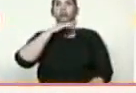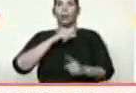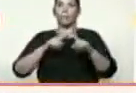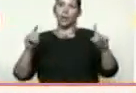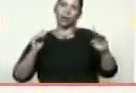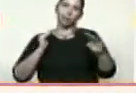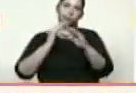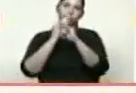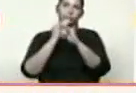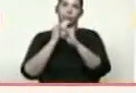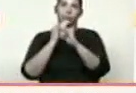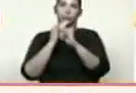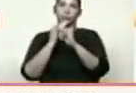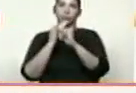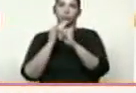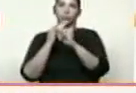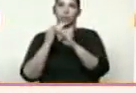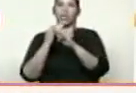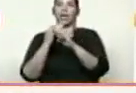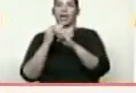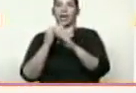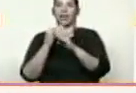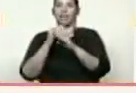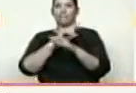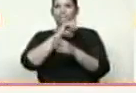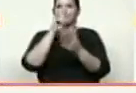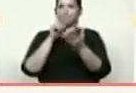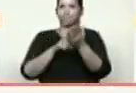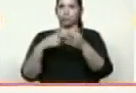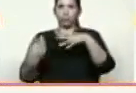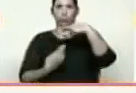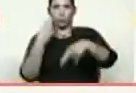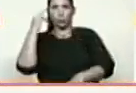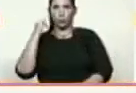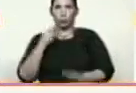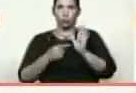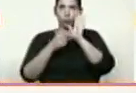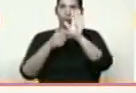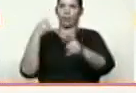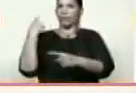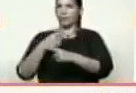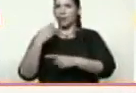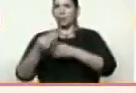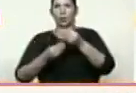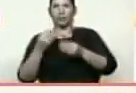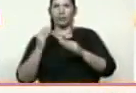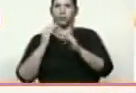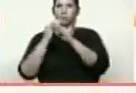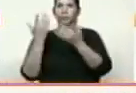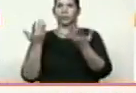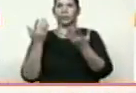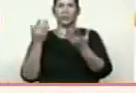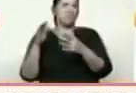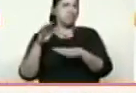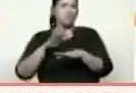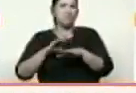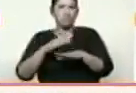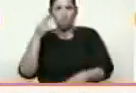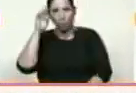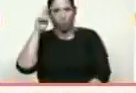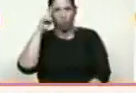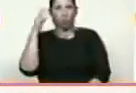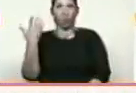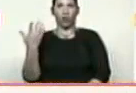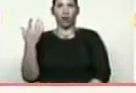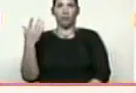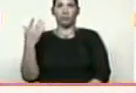de la constitución, de la revolución bolivariana. Y esa referencia había que frenarla por una razón elemental. El